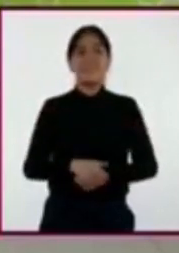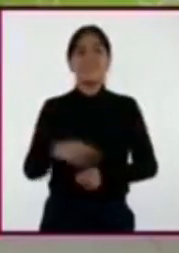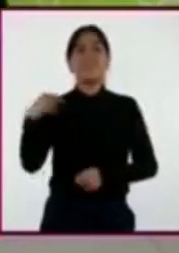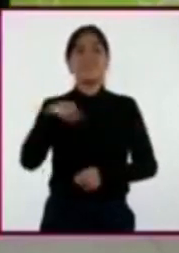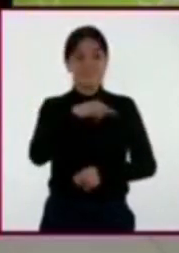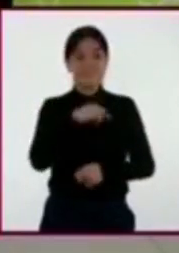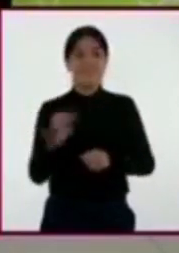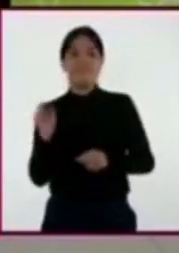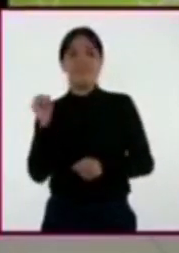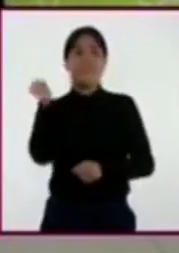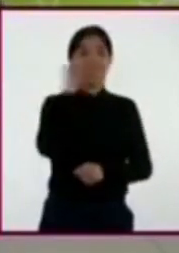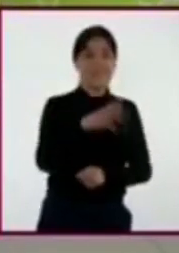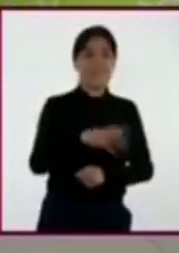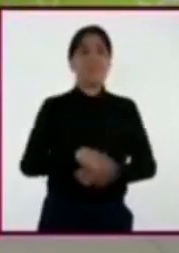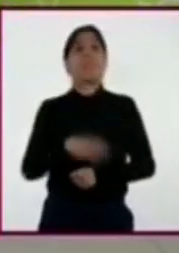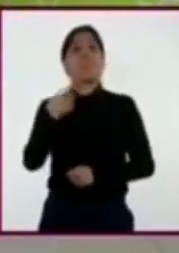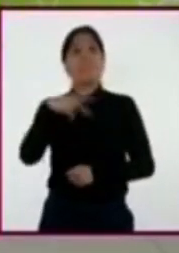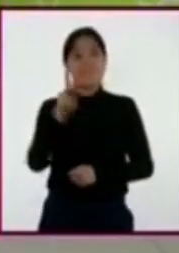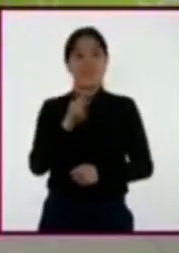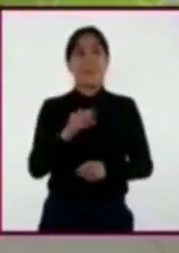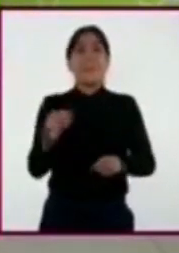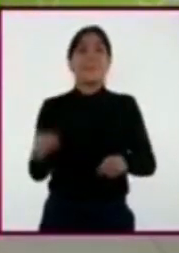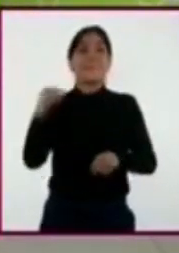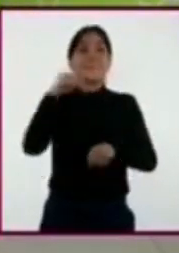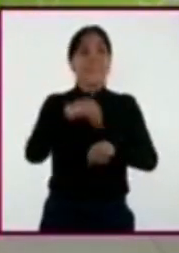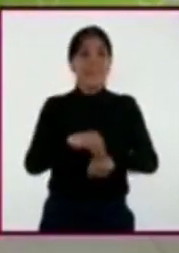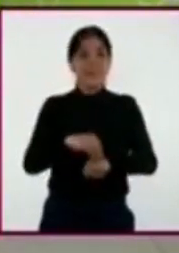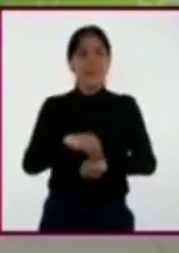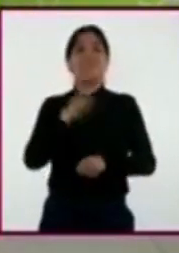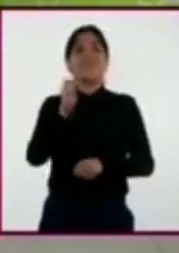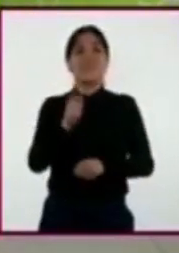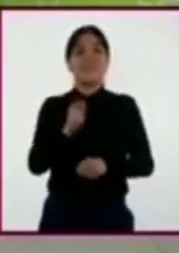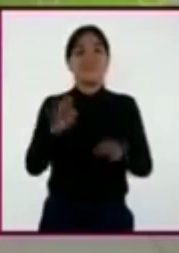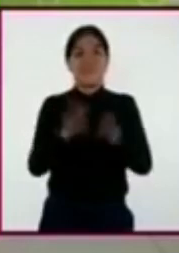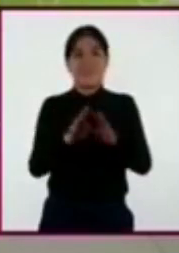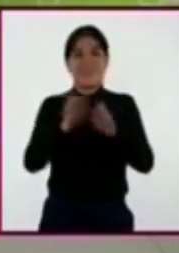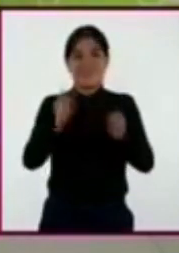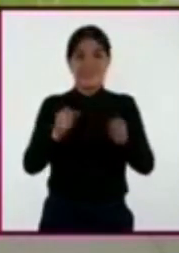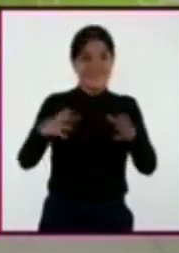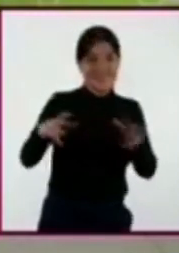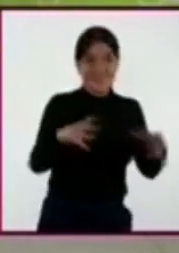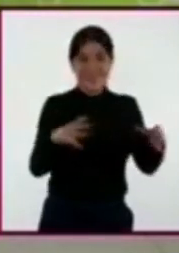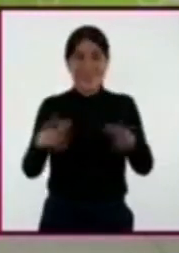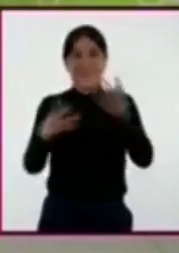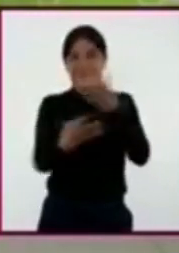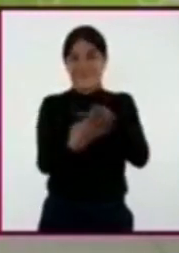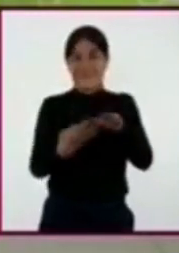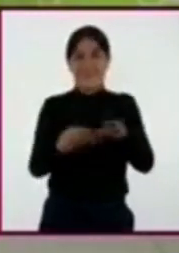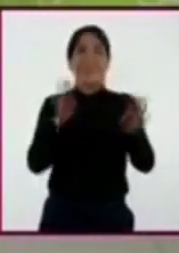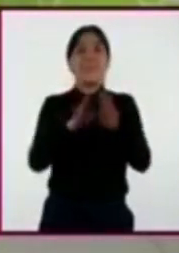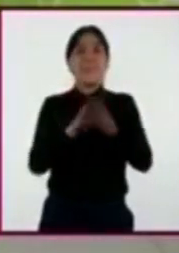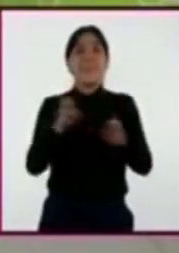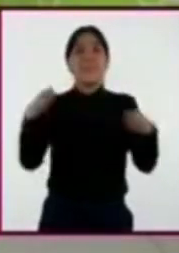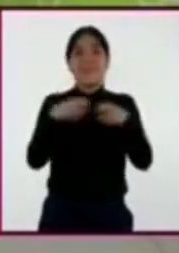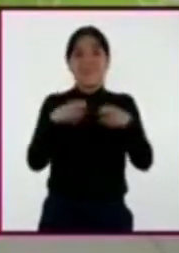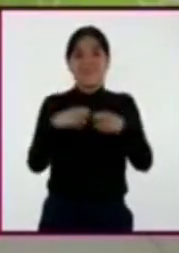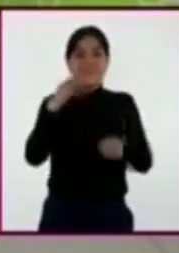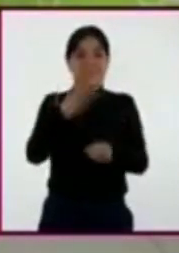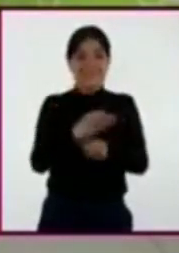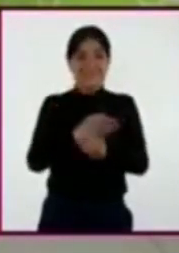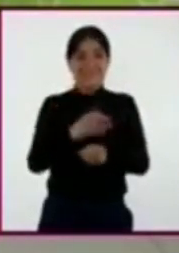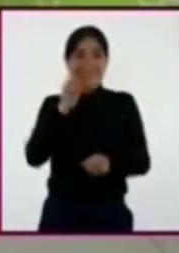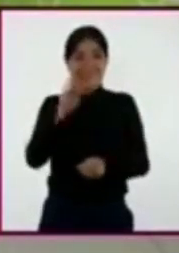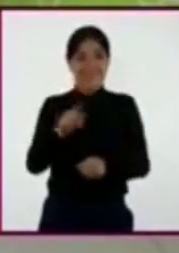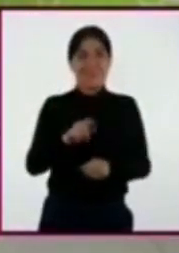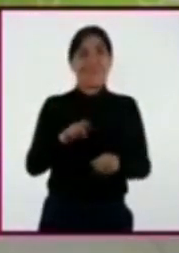nuestros lanzamientos, pero vamos a aumentar un colador. Van a colocar los tenis ahora de este